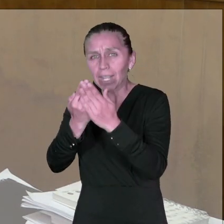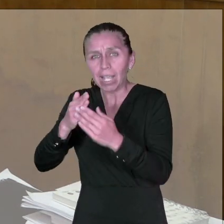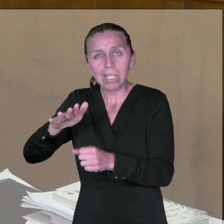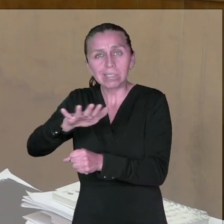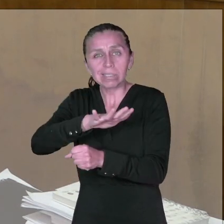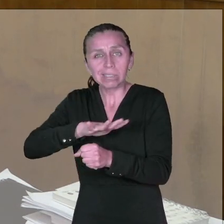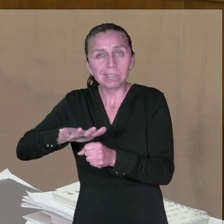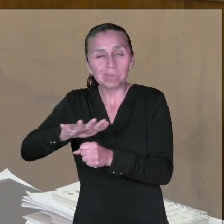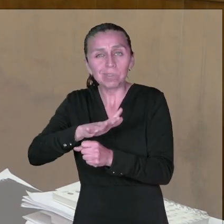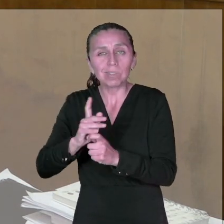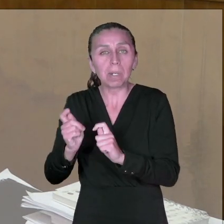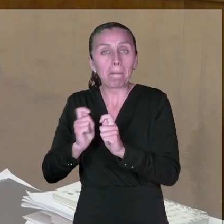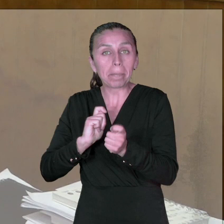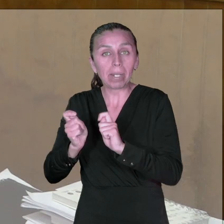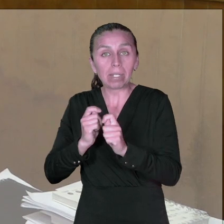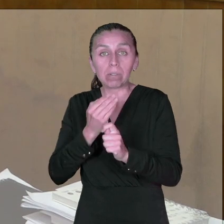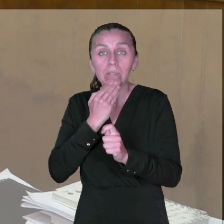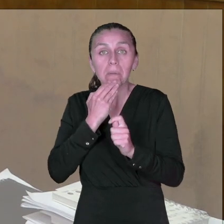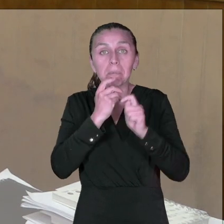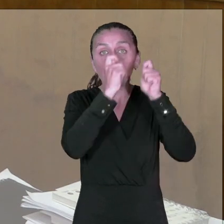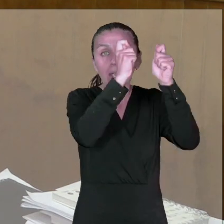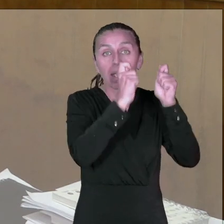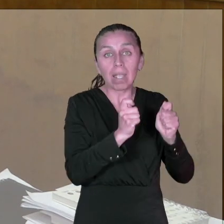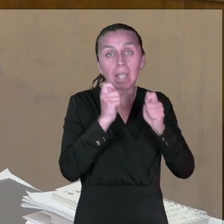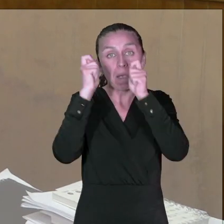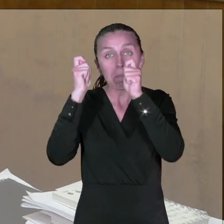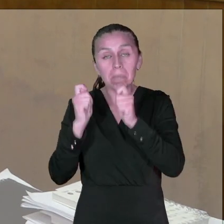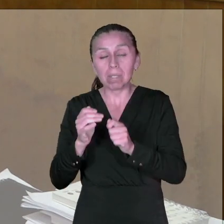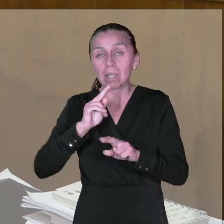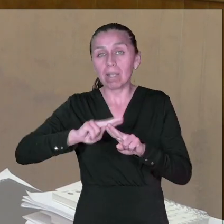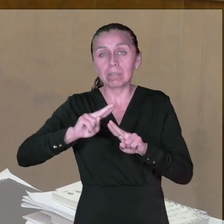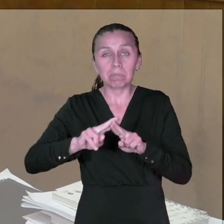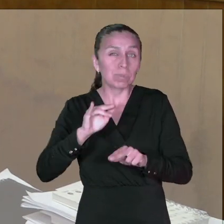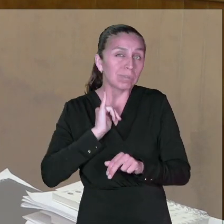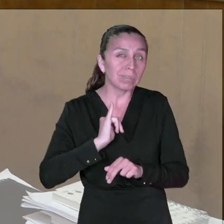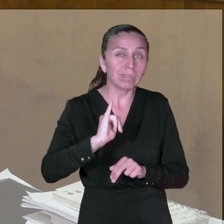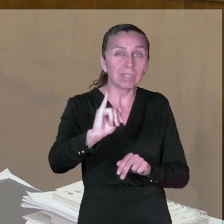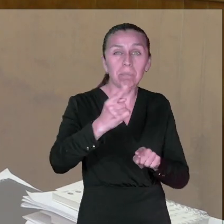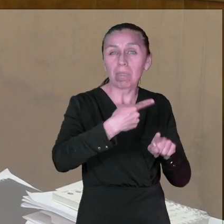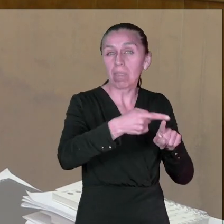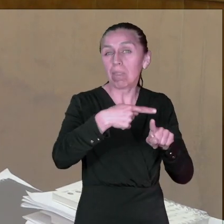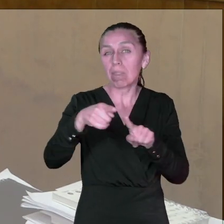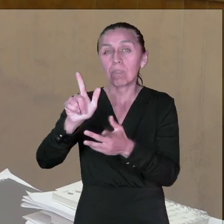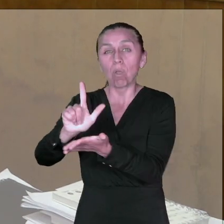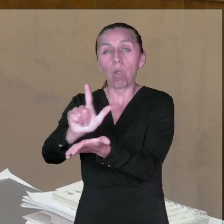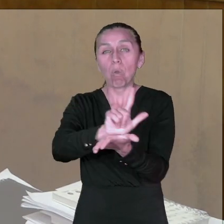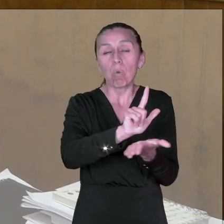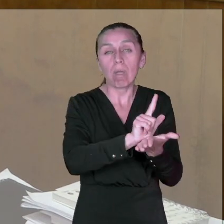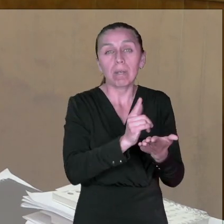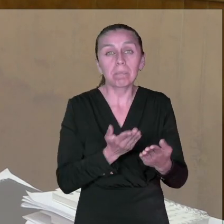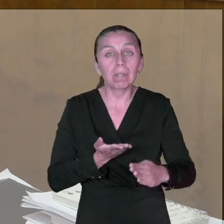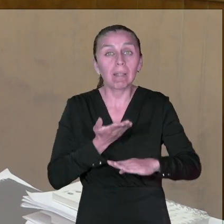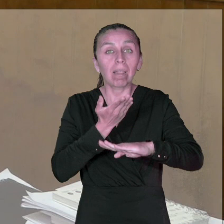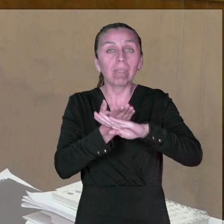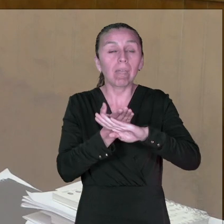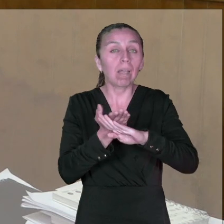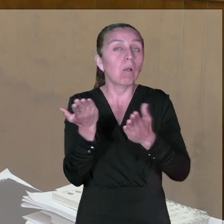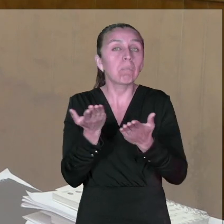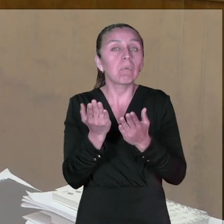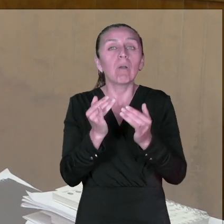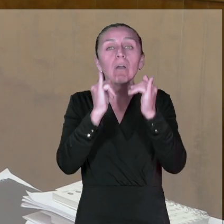enfrentar ciertas situaciones de riesgo así como campañas que hacemos permanentemente en diferentes sectores para entregar